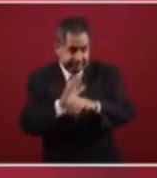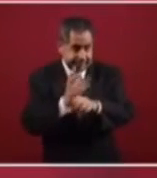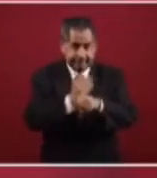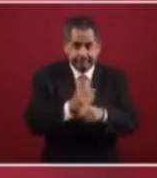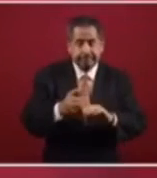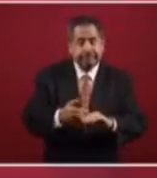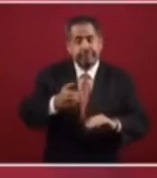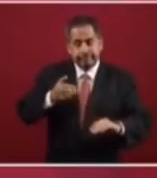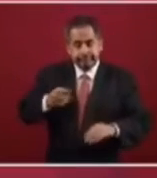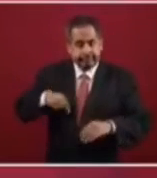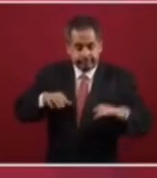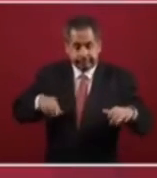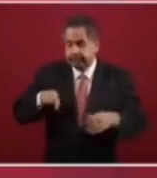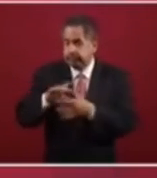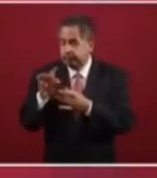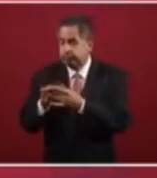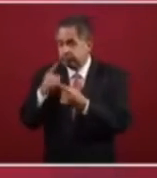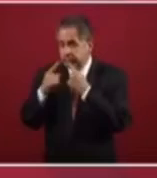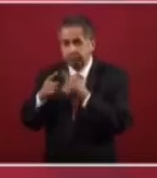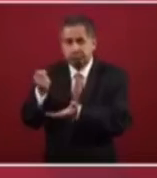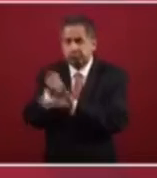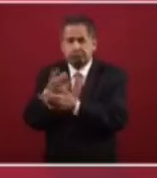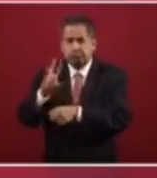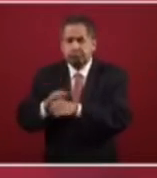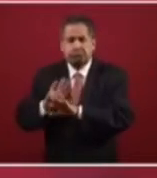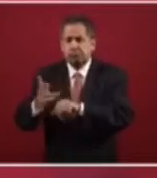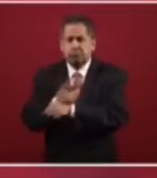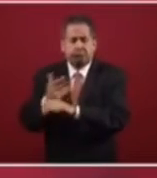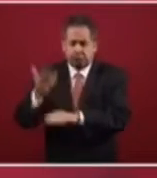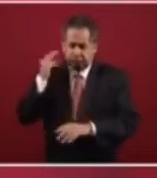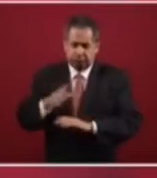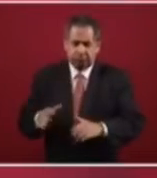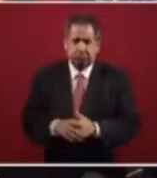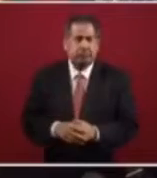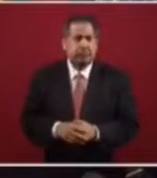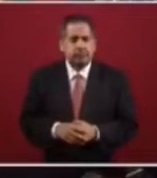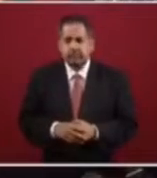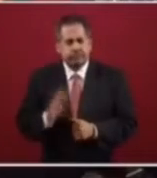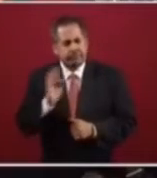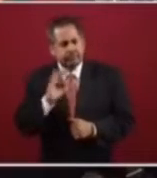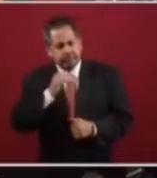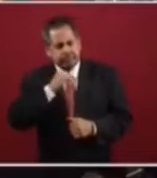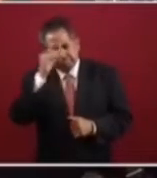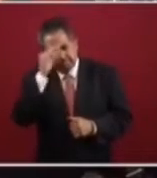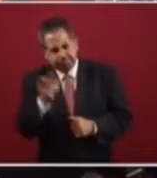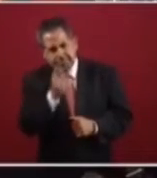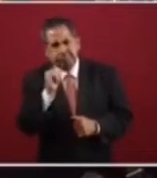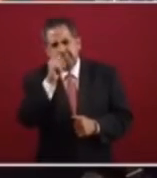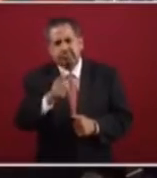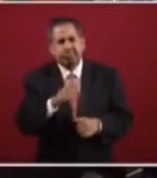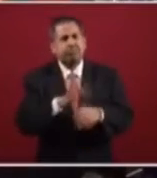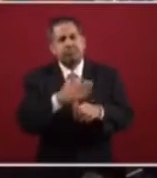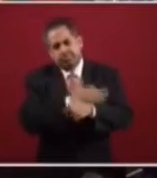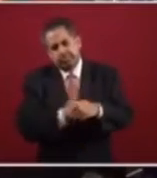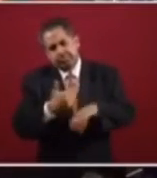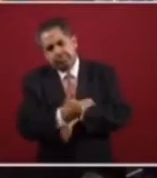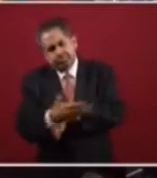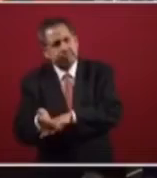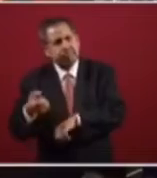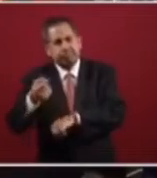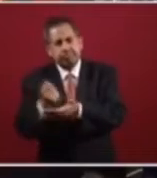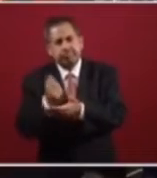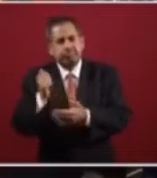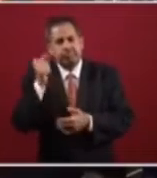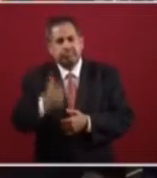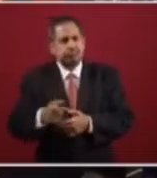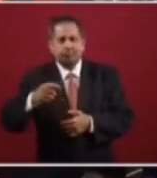ahí sí, el manifiesto de impacto ambiental ya está aprobado desde hace tiempo. ¿Y no se prevé que haya algún retraso en la aprobación y la